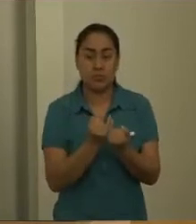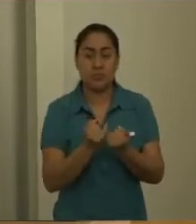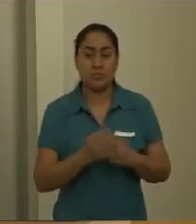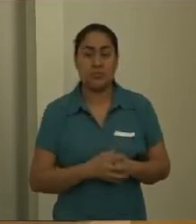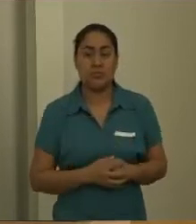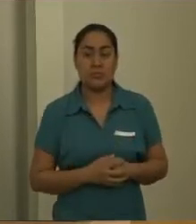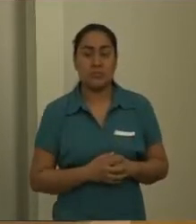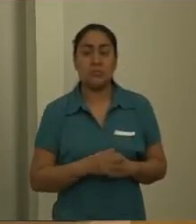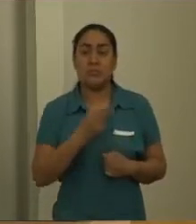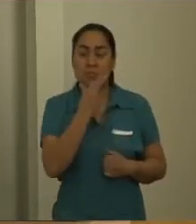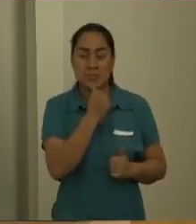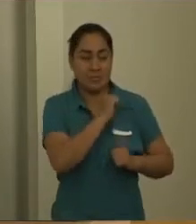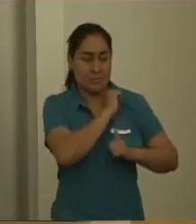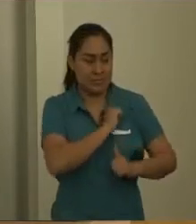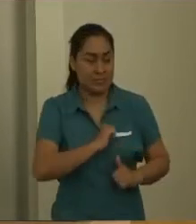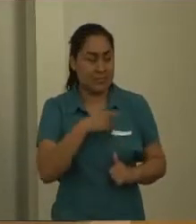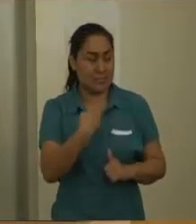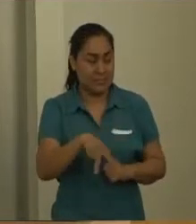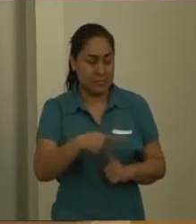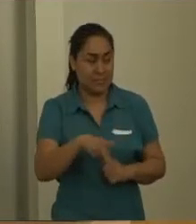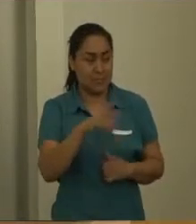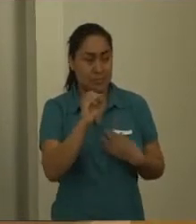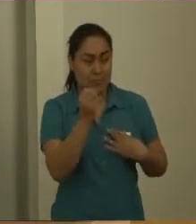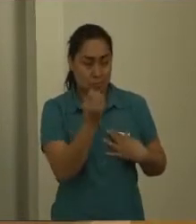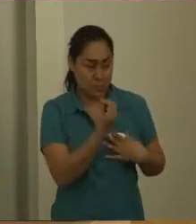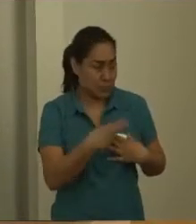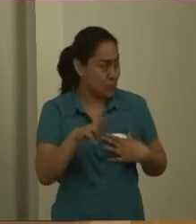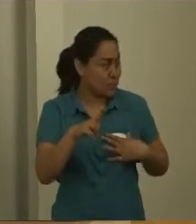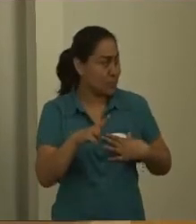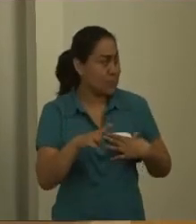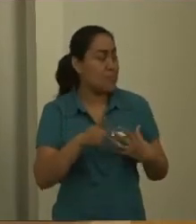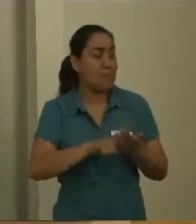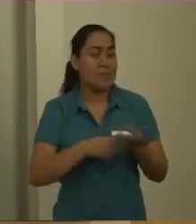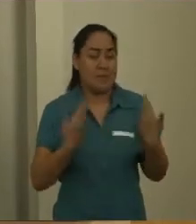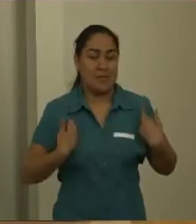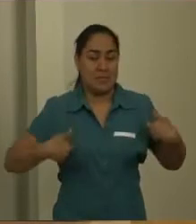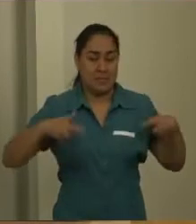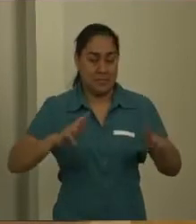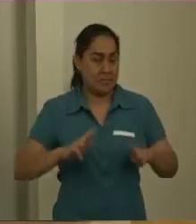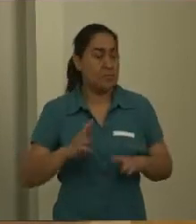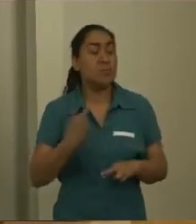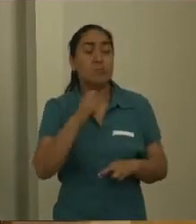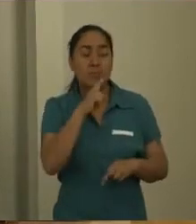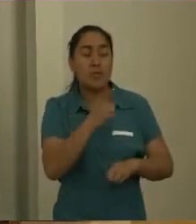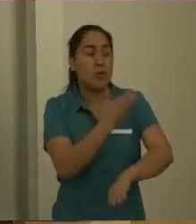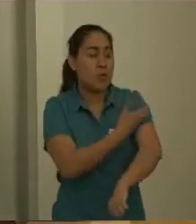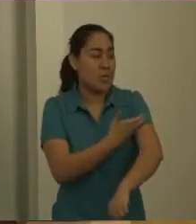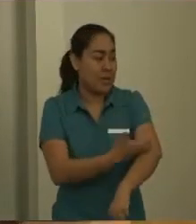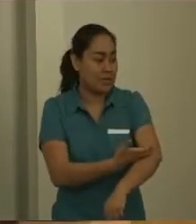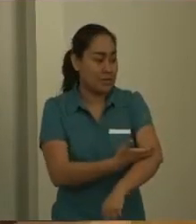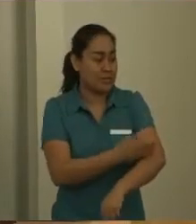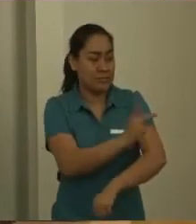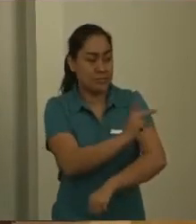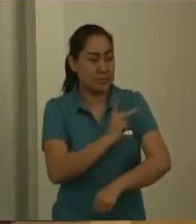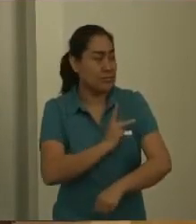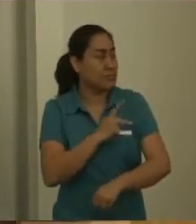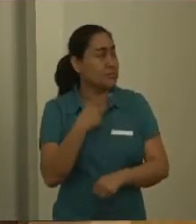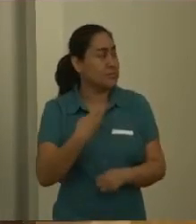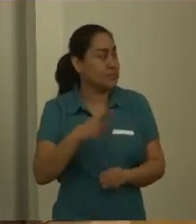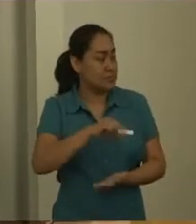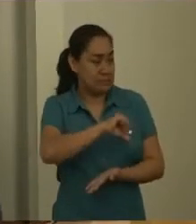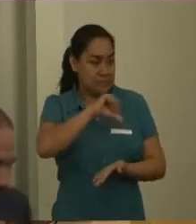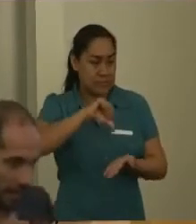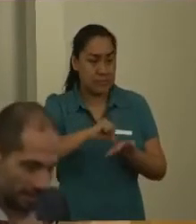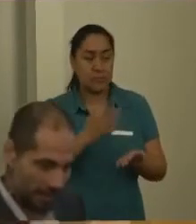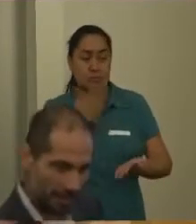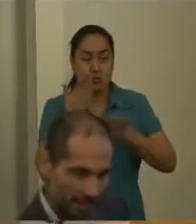comisionado de las naciones unidas que ella también se fue fue presentado a los colegas de él del centro